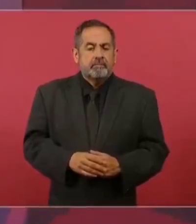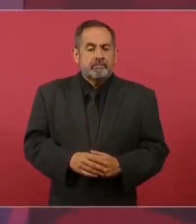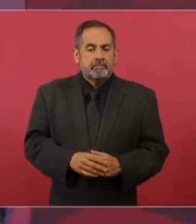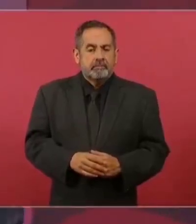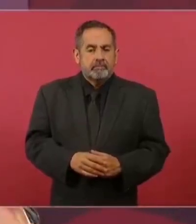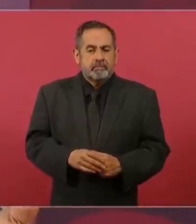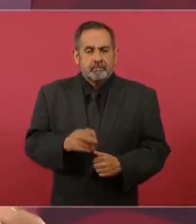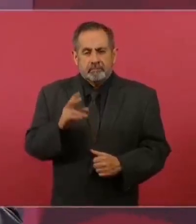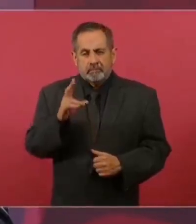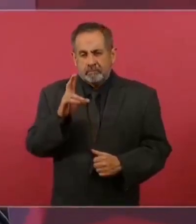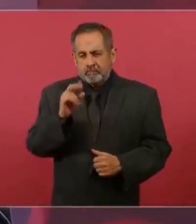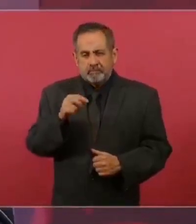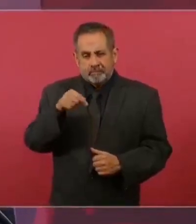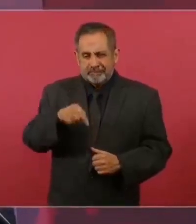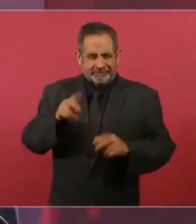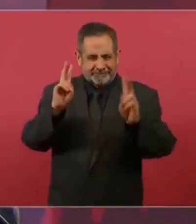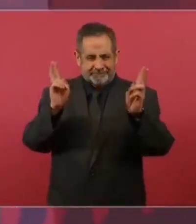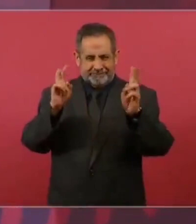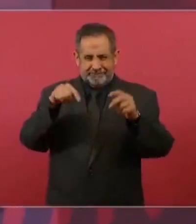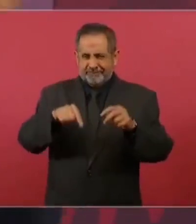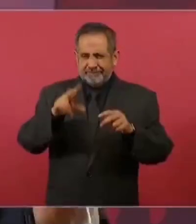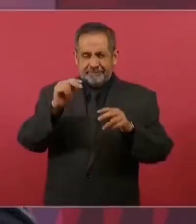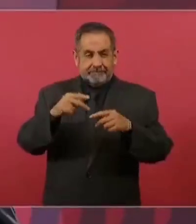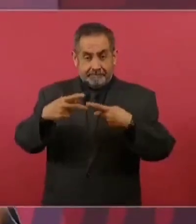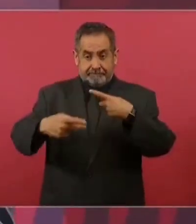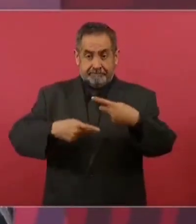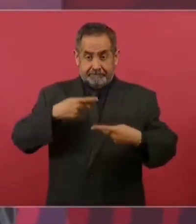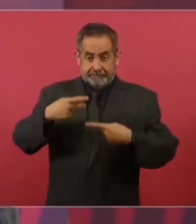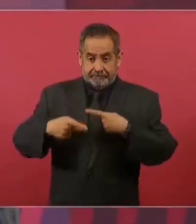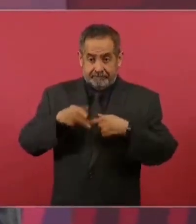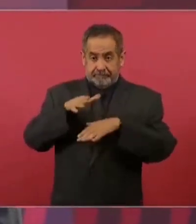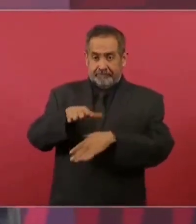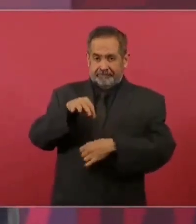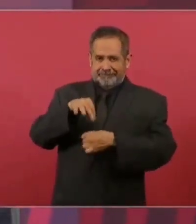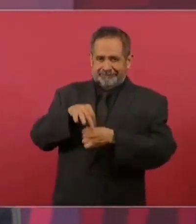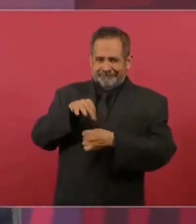se traten estos temas o que me